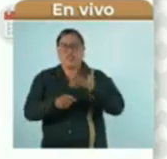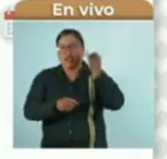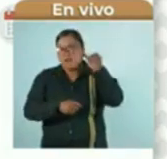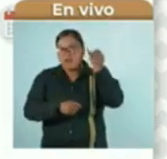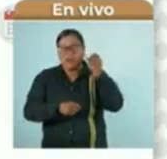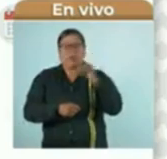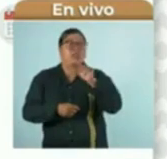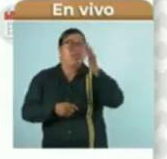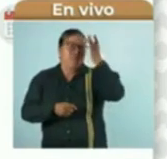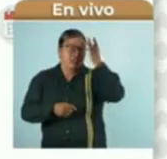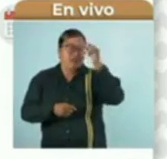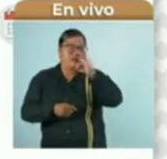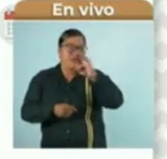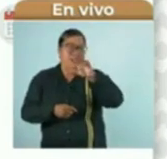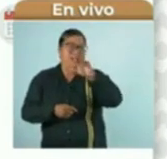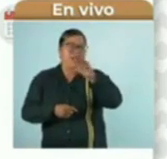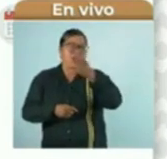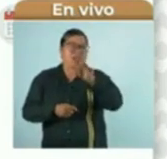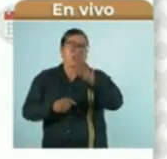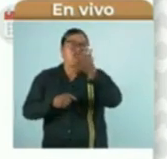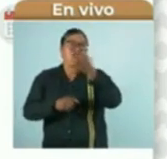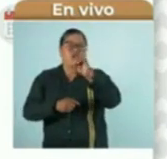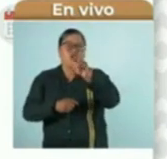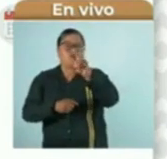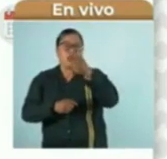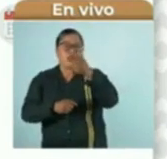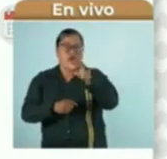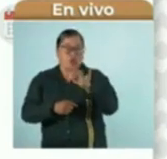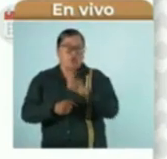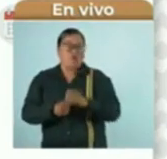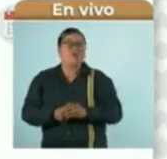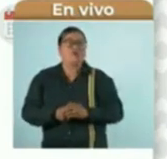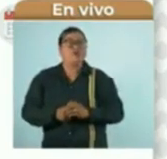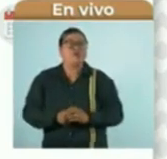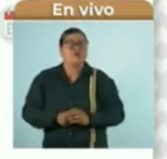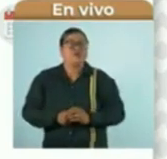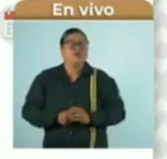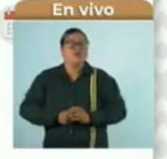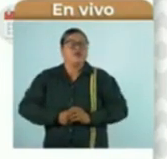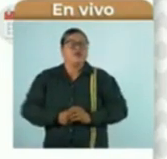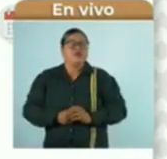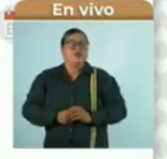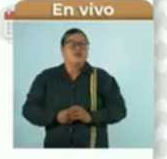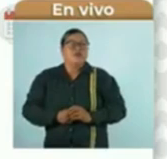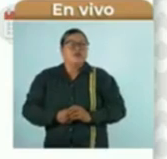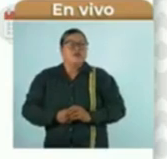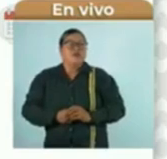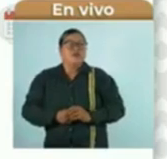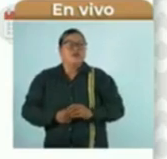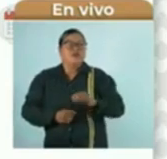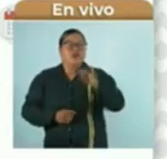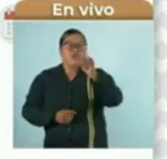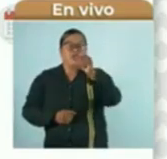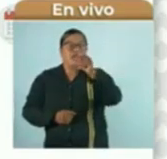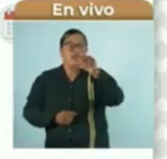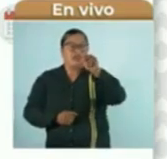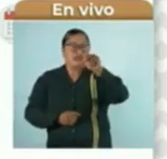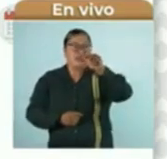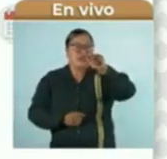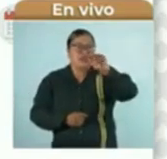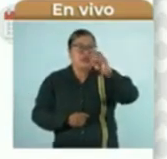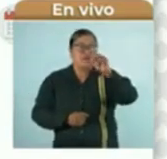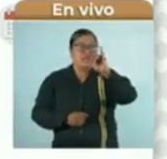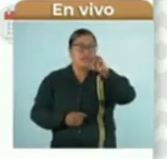reaguí San Francisco yovego nuevamente yovego San Pedro tepinapa y